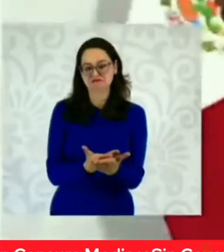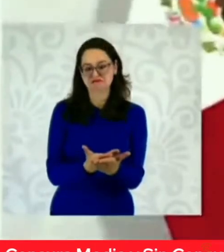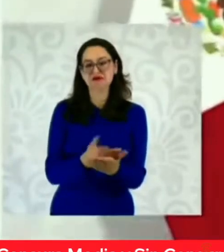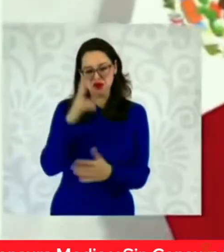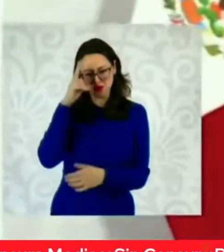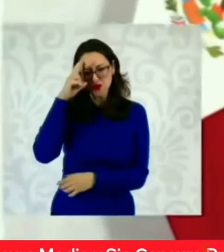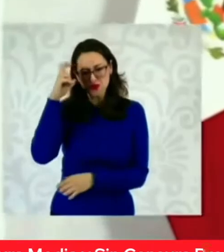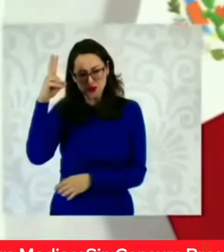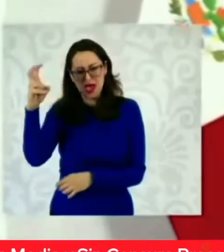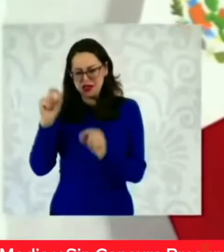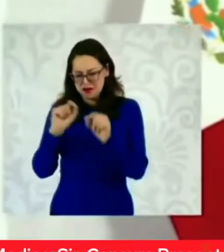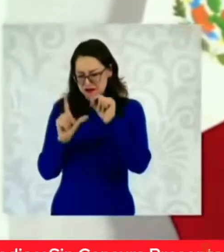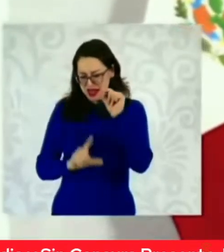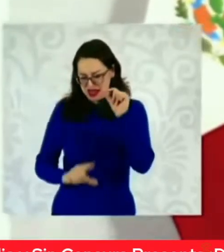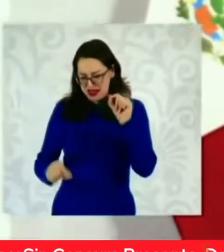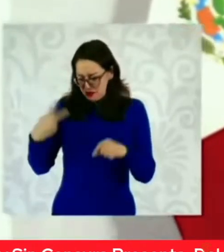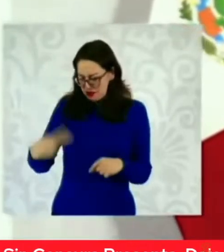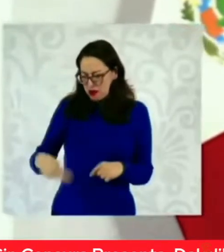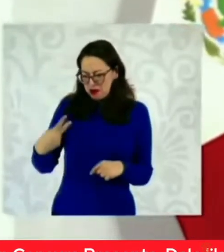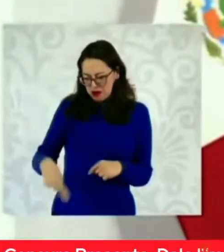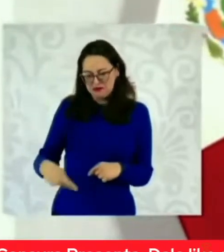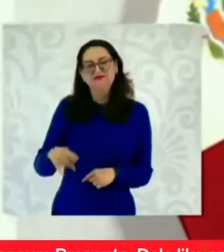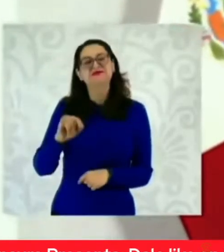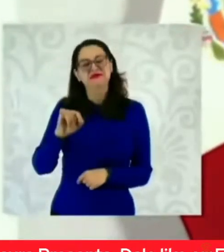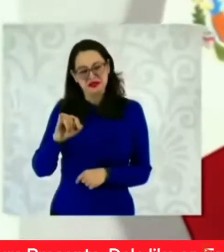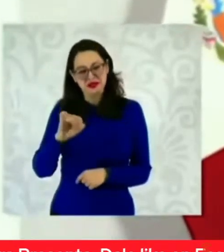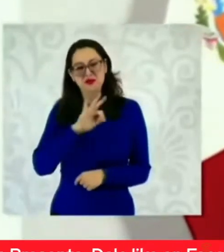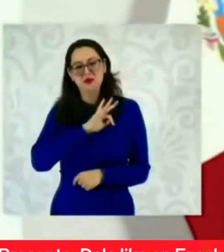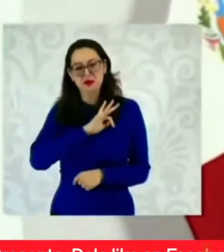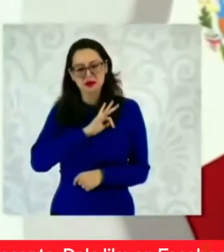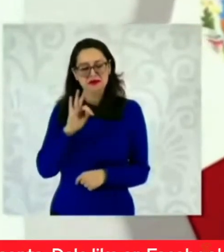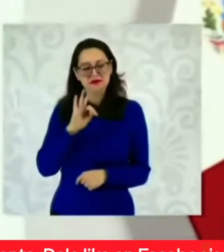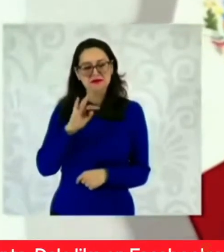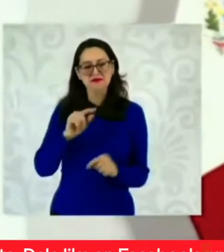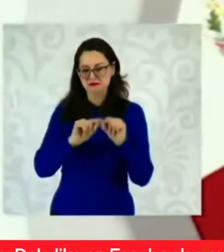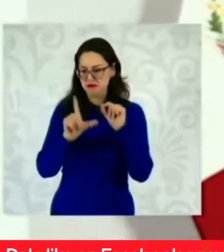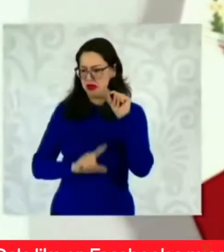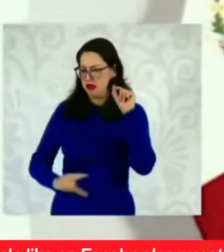Claro que es el sueño mexicano. México es un país grandioso.